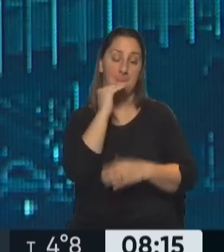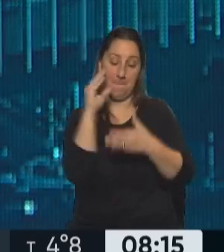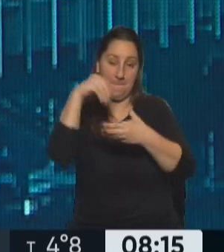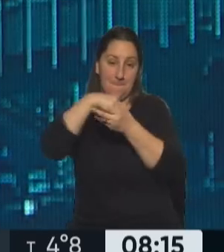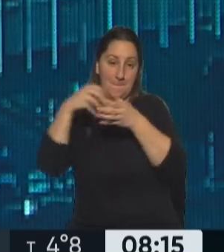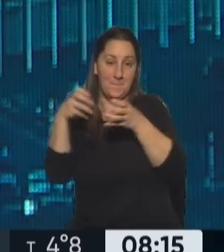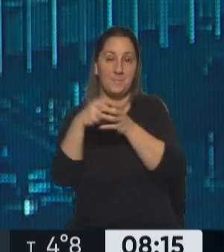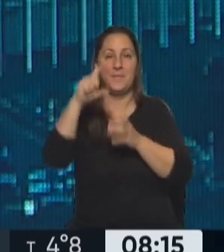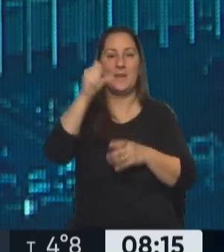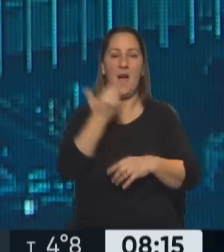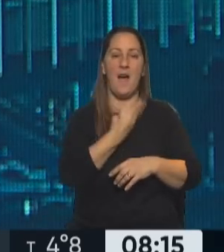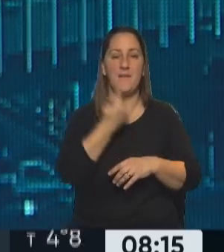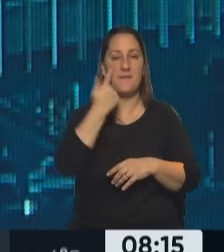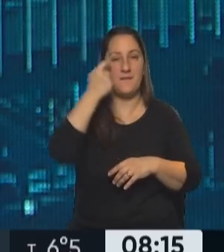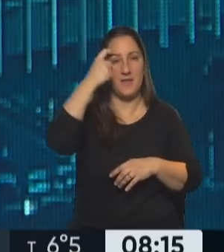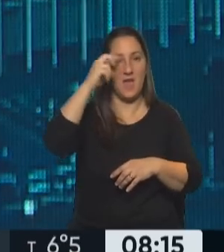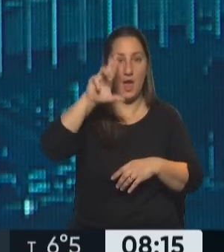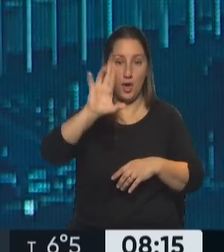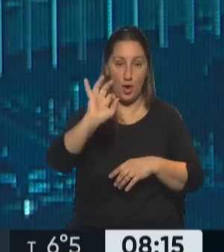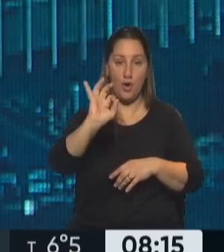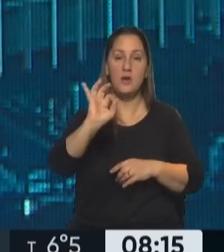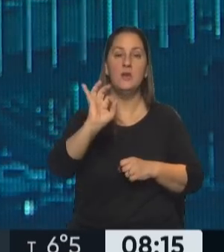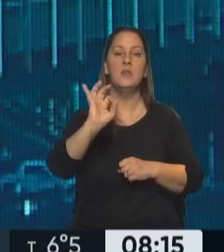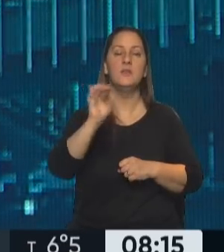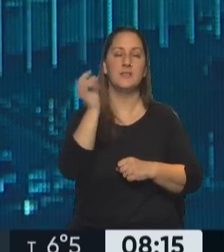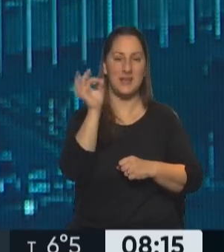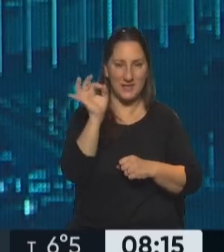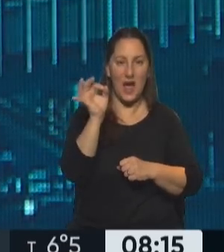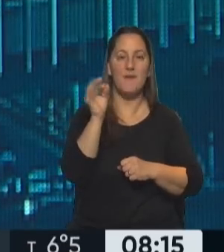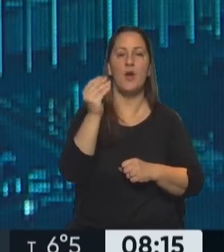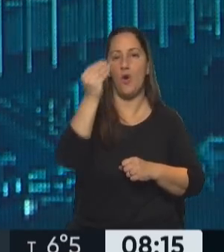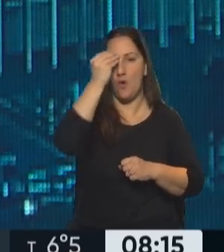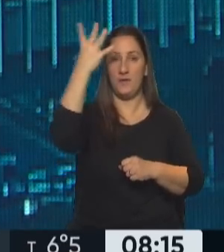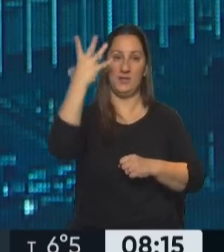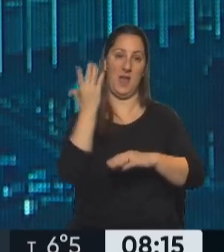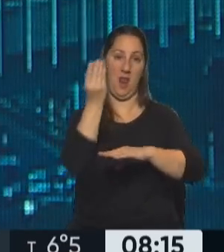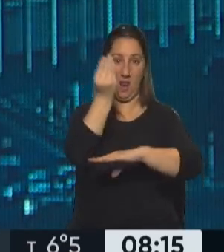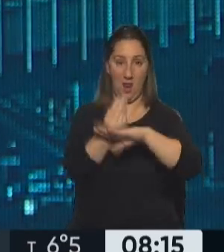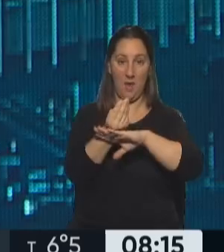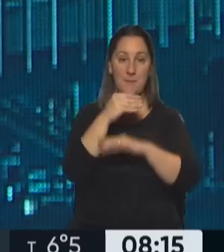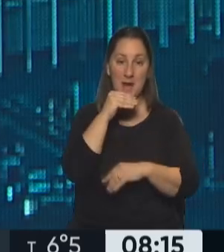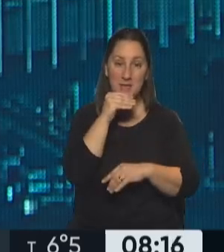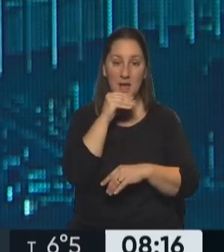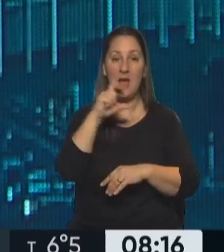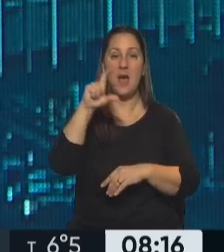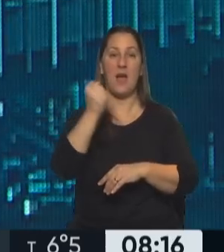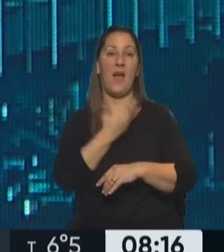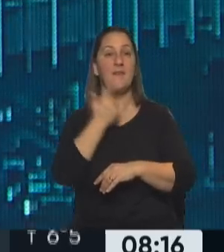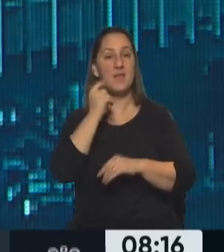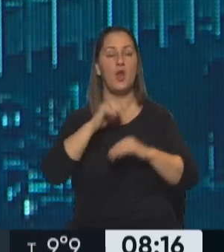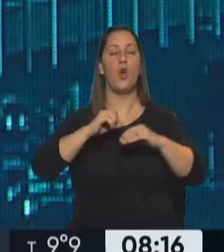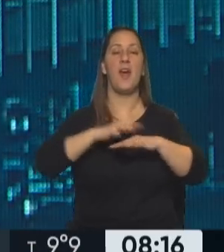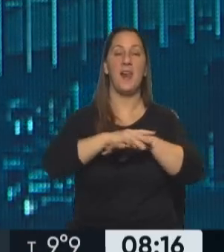Todos. Santiago Cafiero, muy poquitos minutos después de que se conociera formalmente que es el designado superministro, a través de las redes